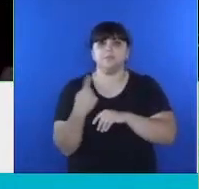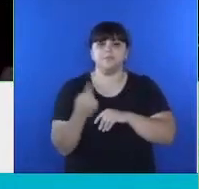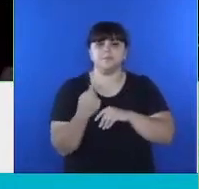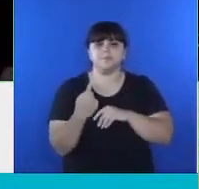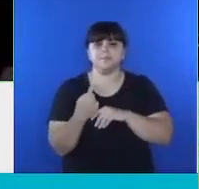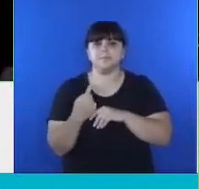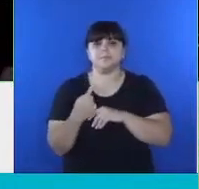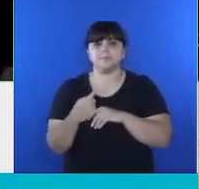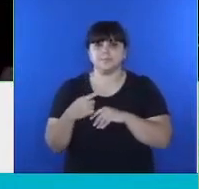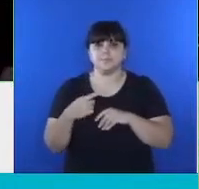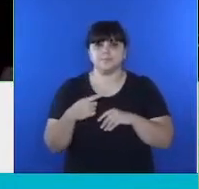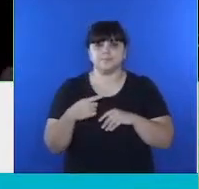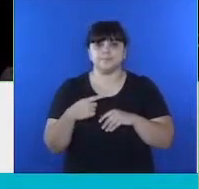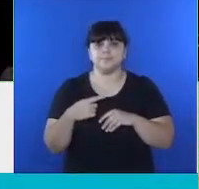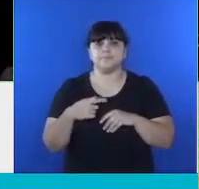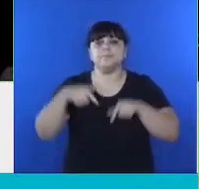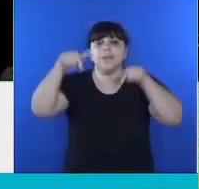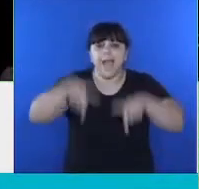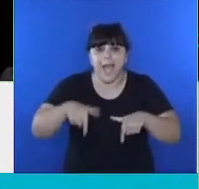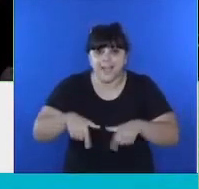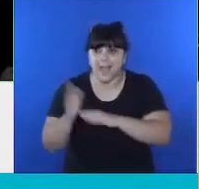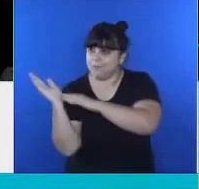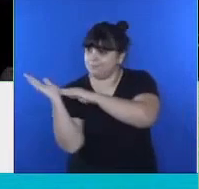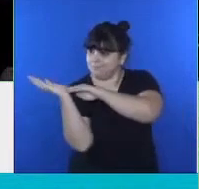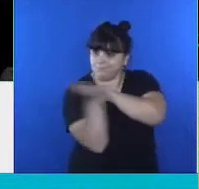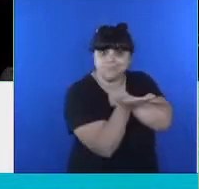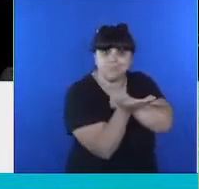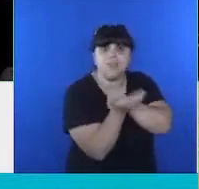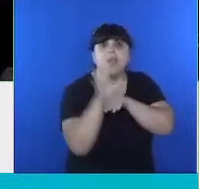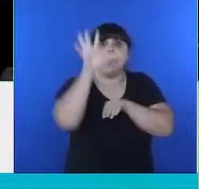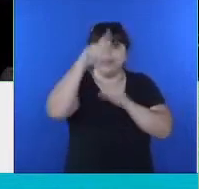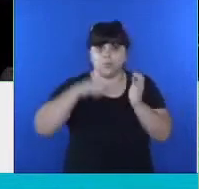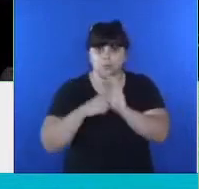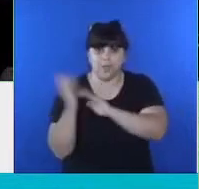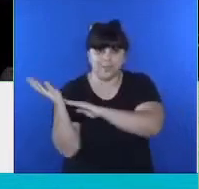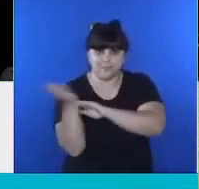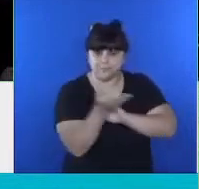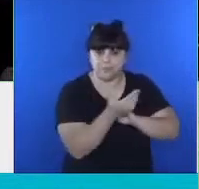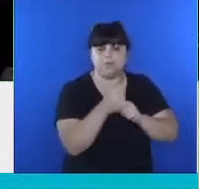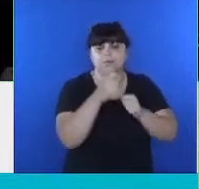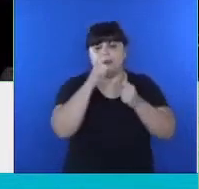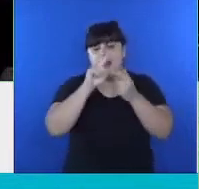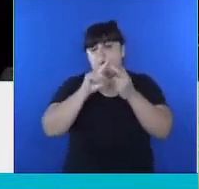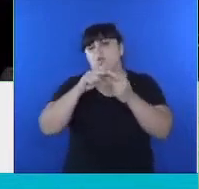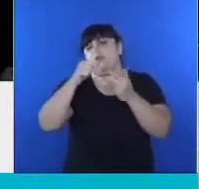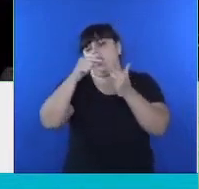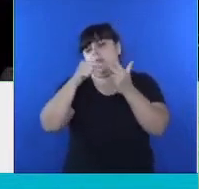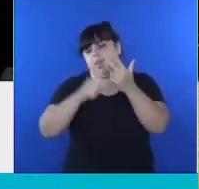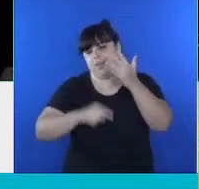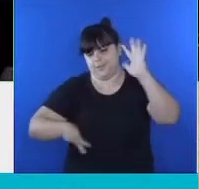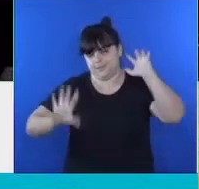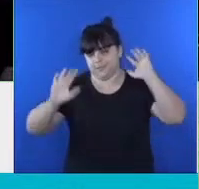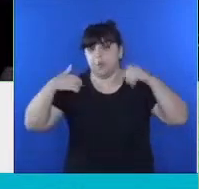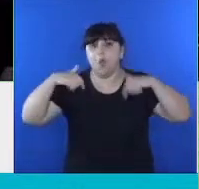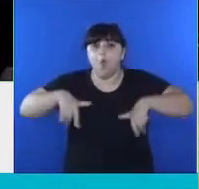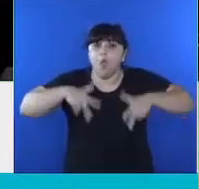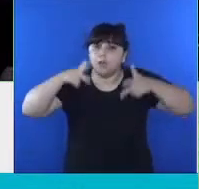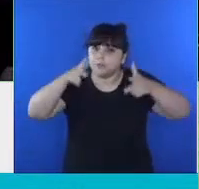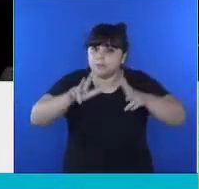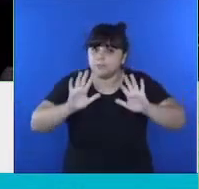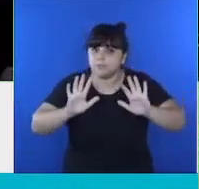esa motosierra en la provincia de Buenos Aires, entre tantas cosas, pero lo que hoy voy a